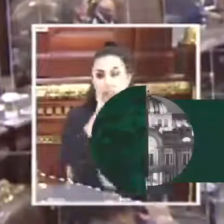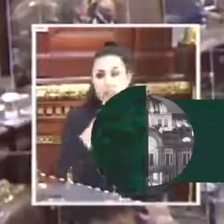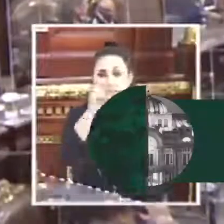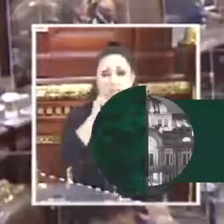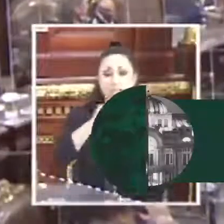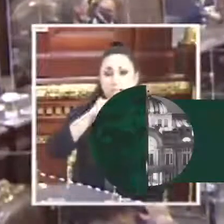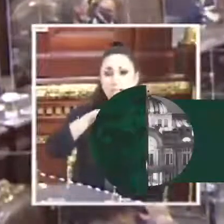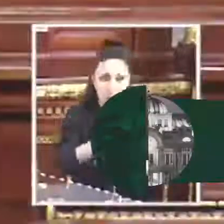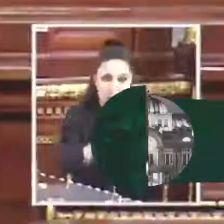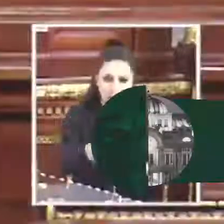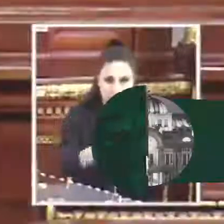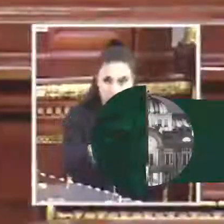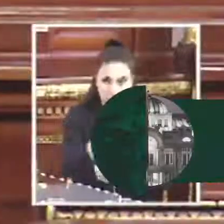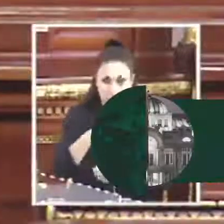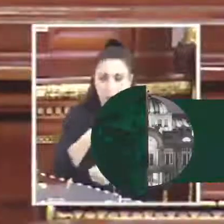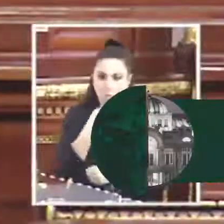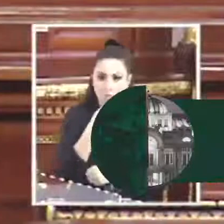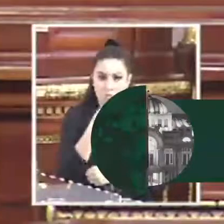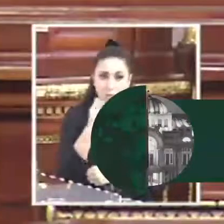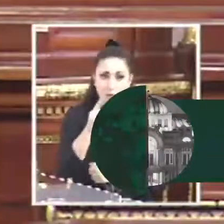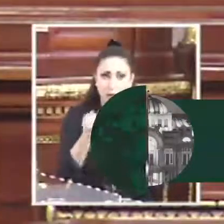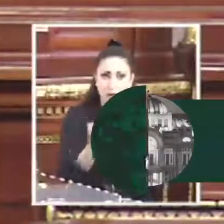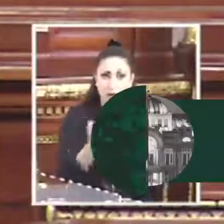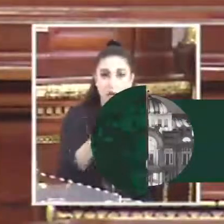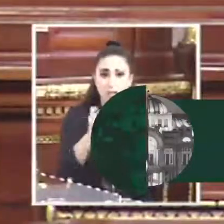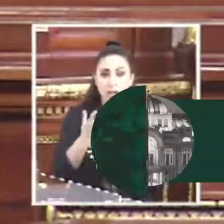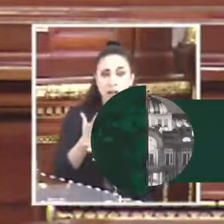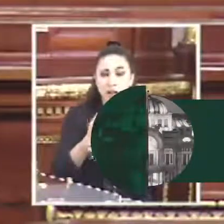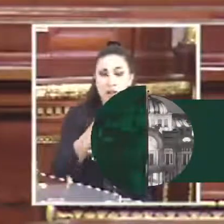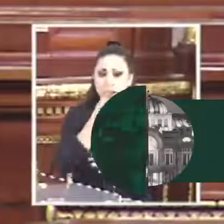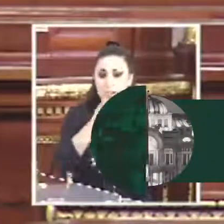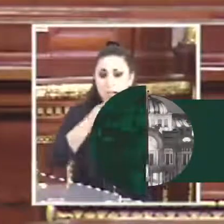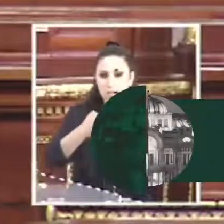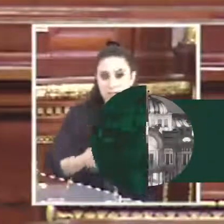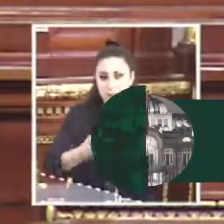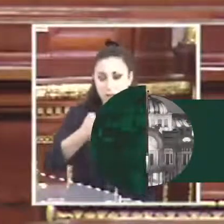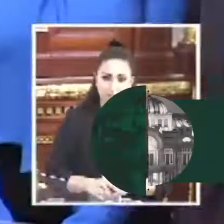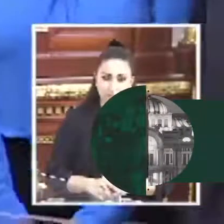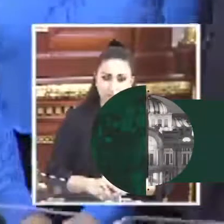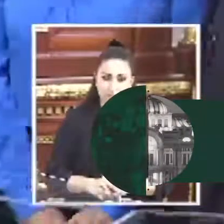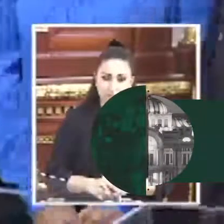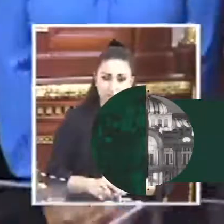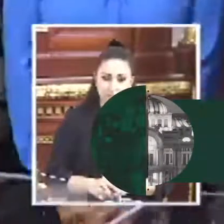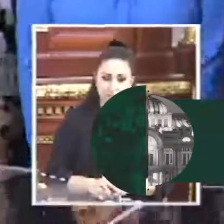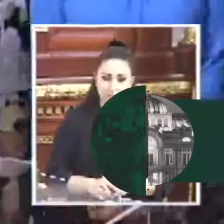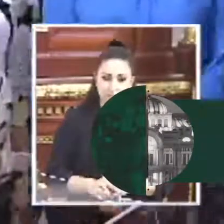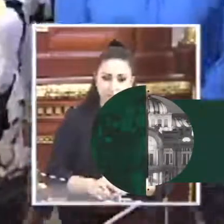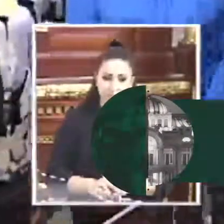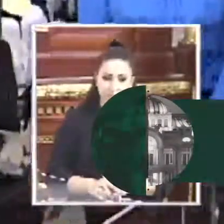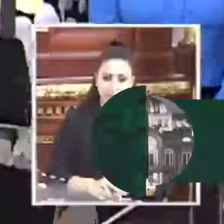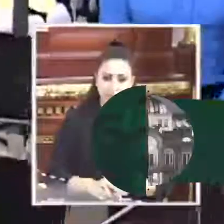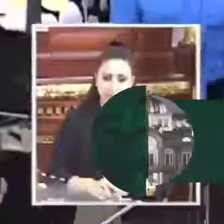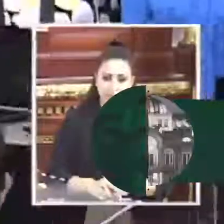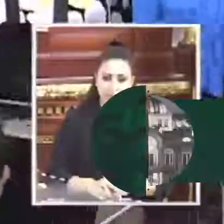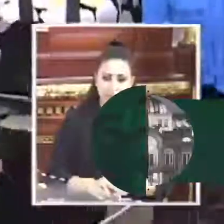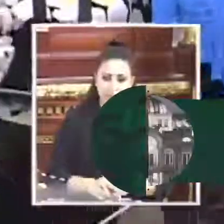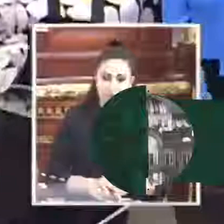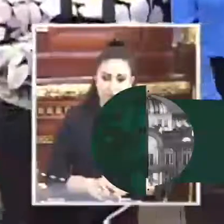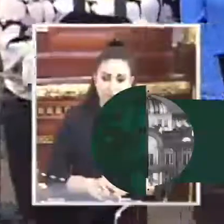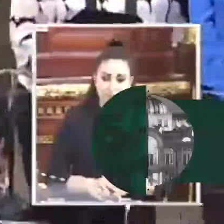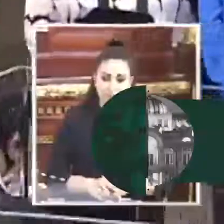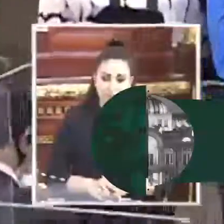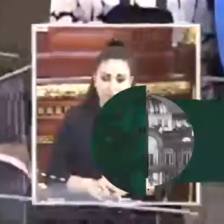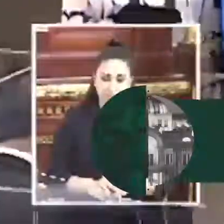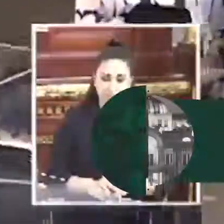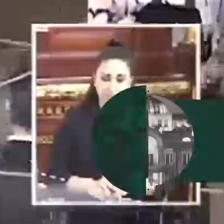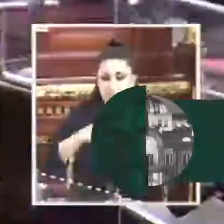marco jurídico aplicable y atendiendo puntualmente lo establecido en la sentencia referida, así como la base de una segunda revisión y